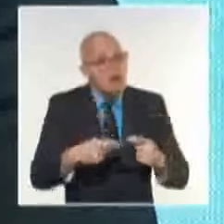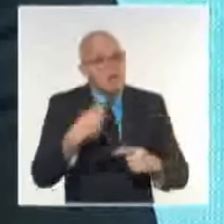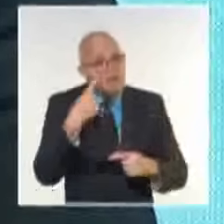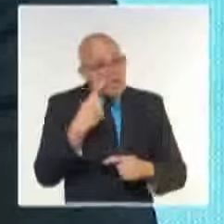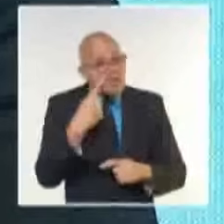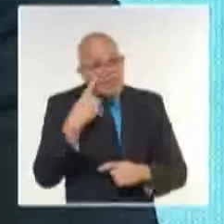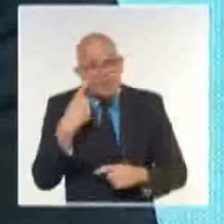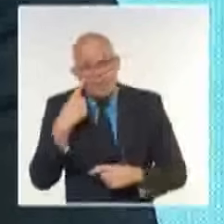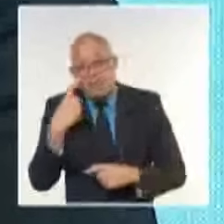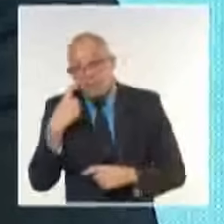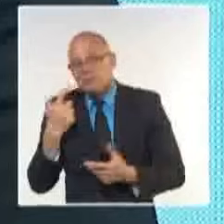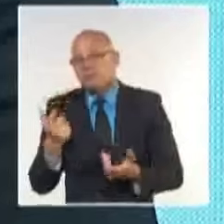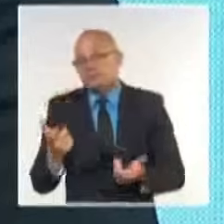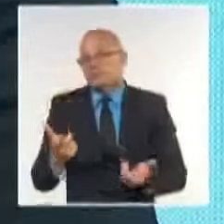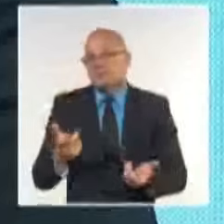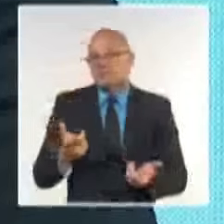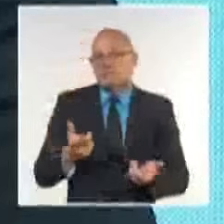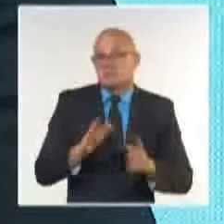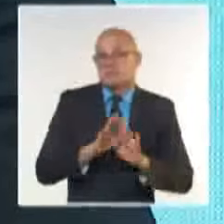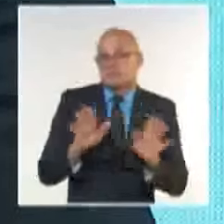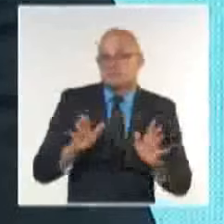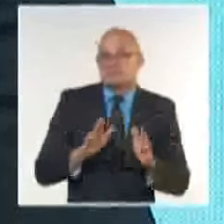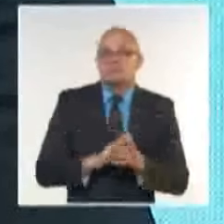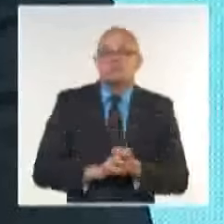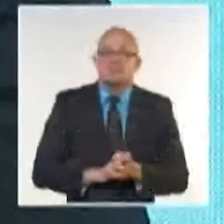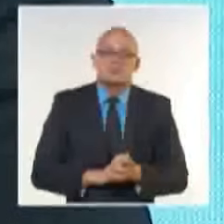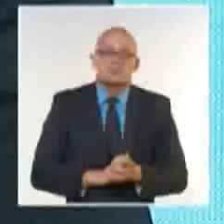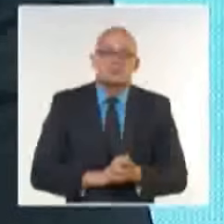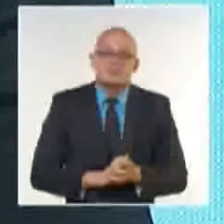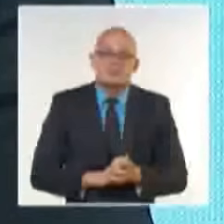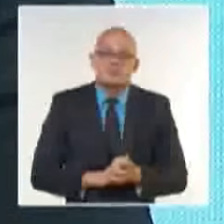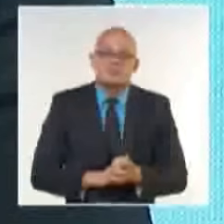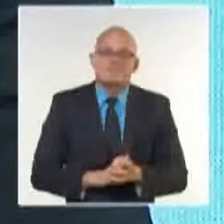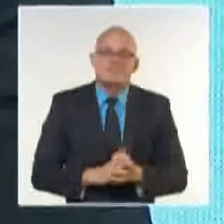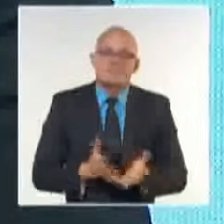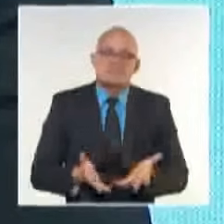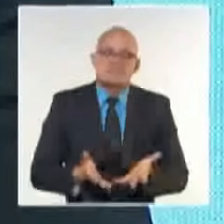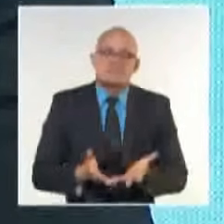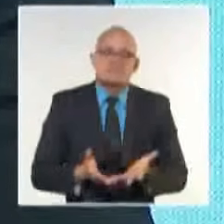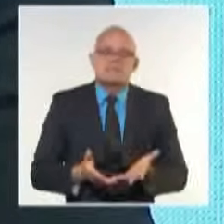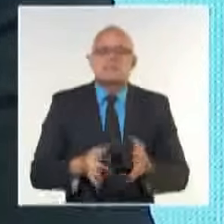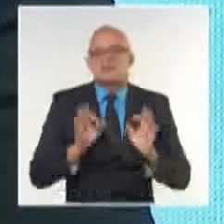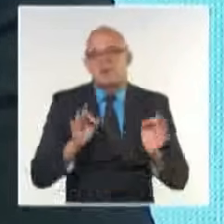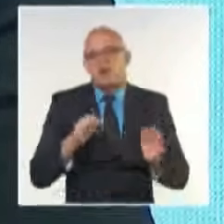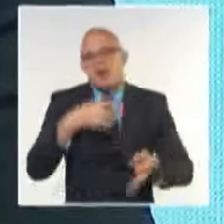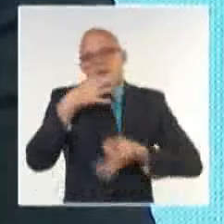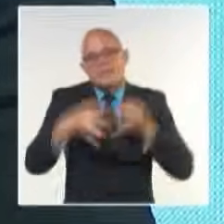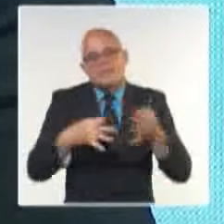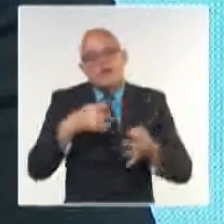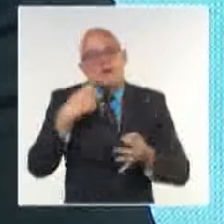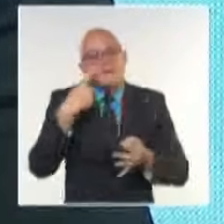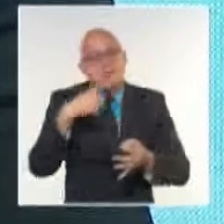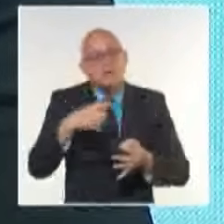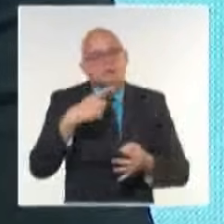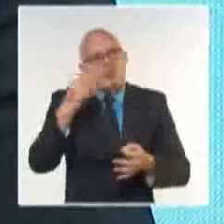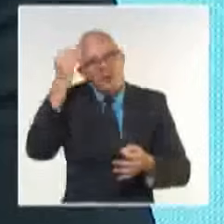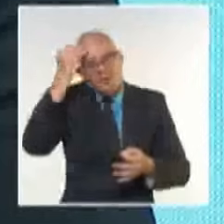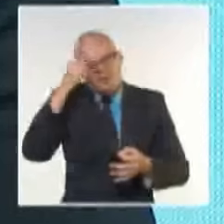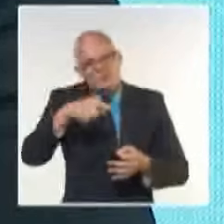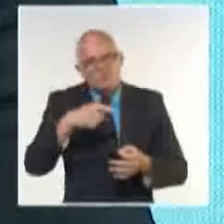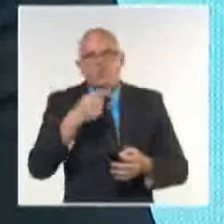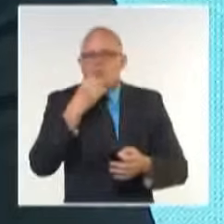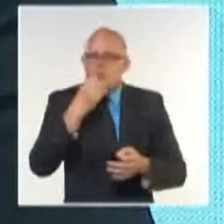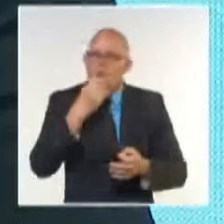organismo y el sector empresarial que nosotros tendremos. Pero lo que se trata es hacerlo bien, no se trata de vulnerar, y